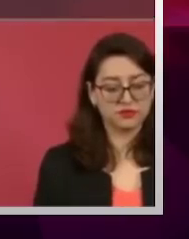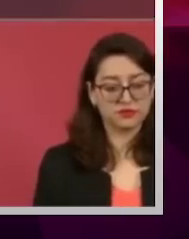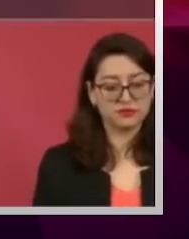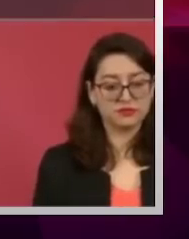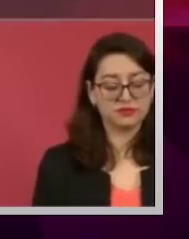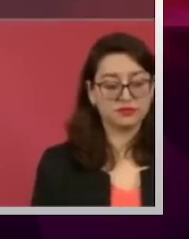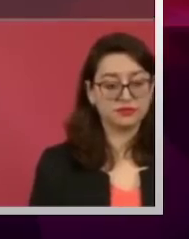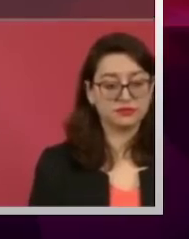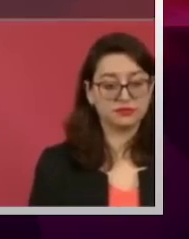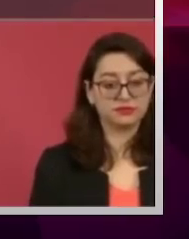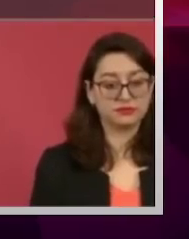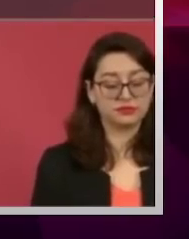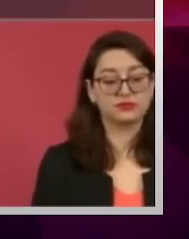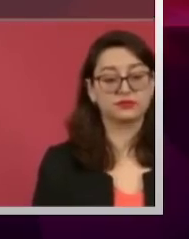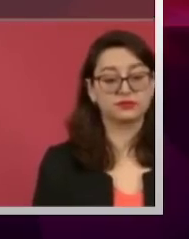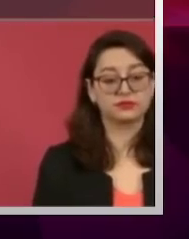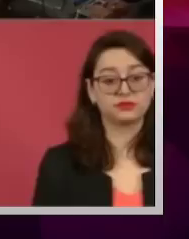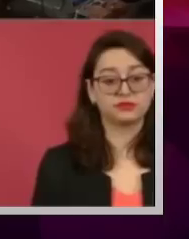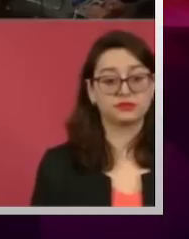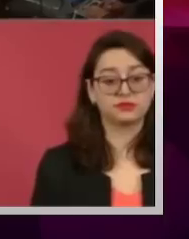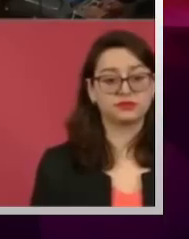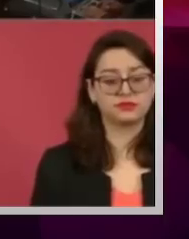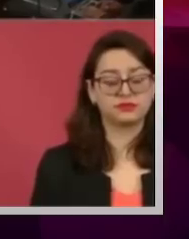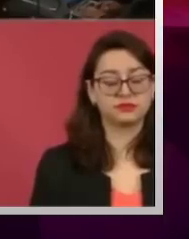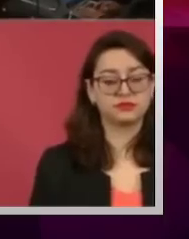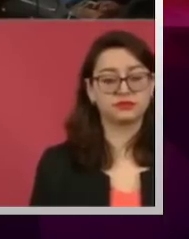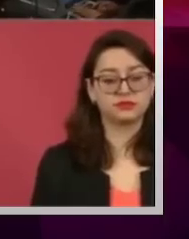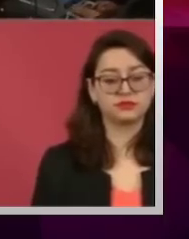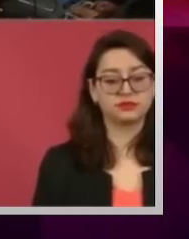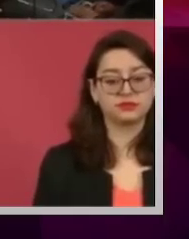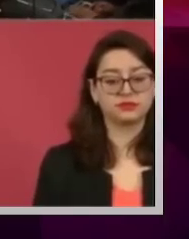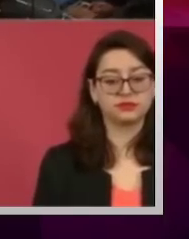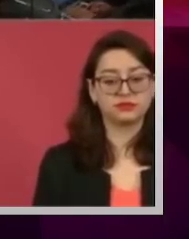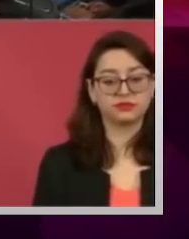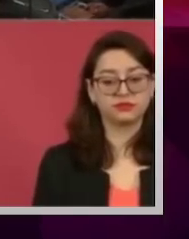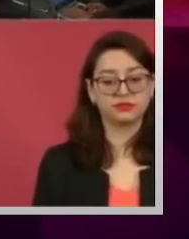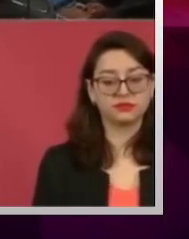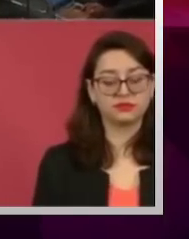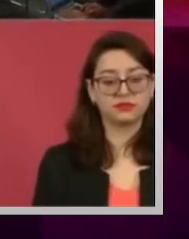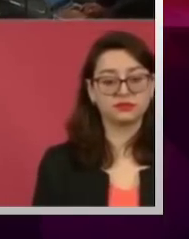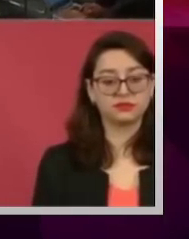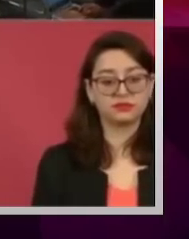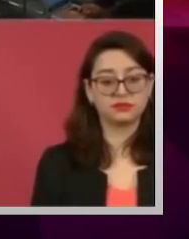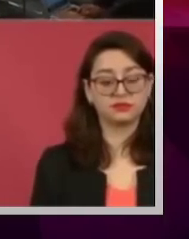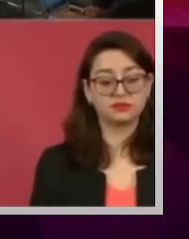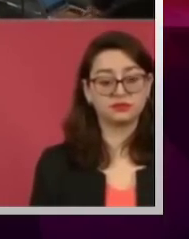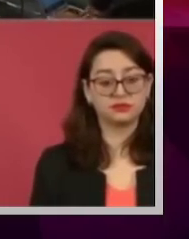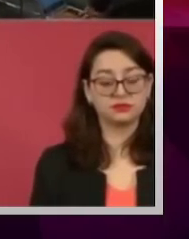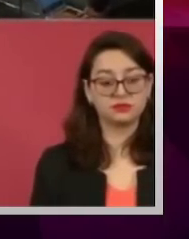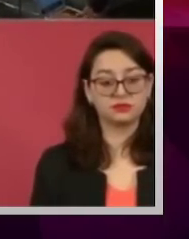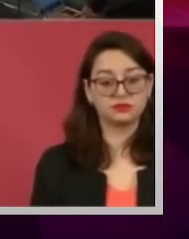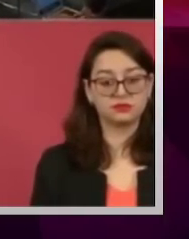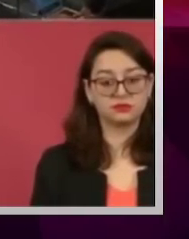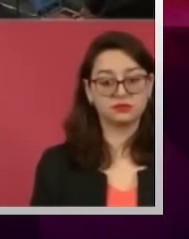no ayer en la noche el operativo de la guardia nacional